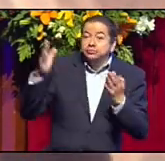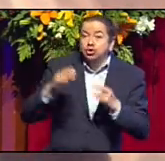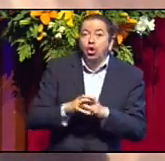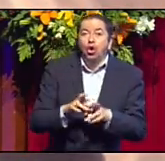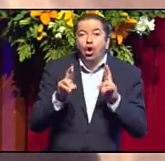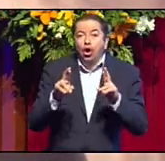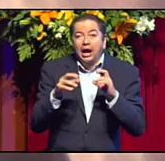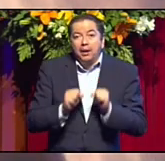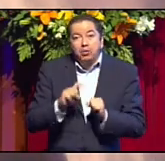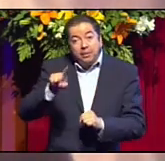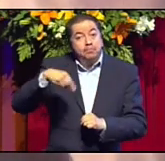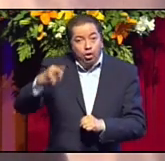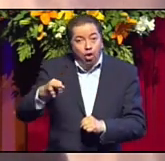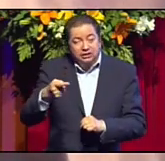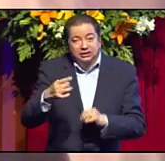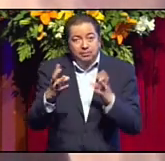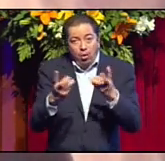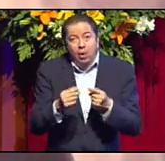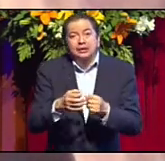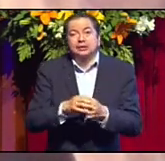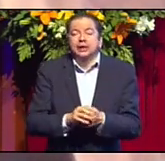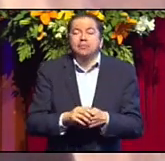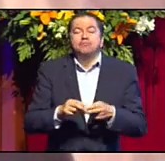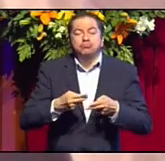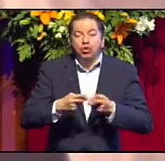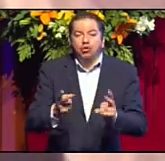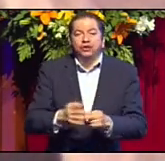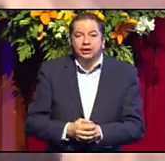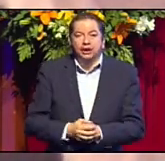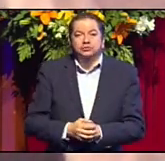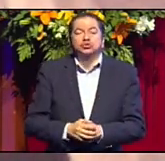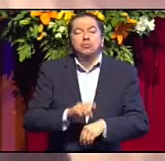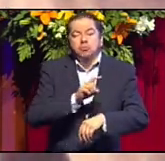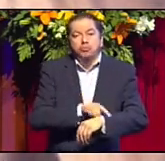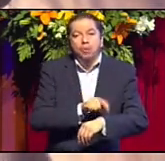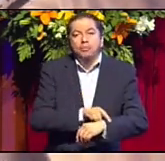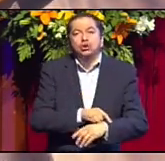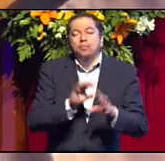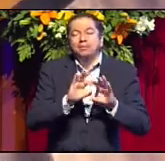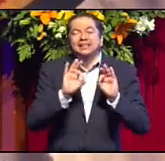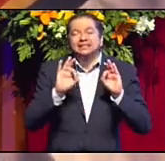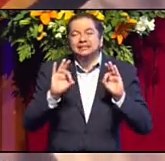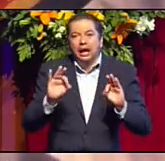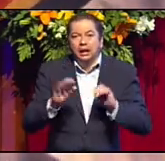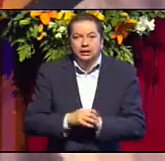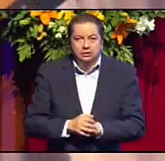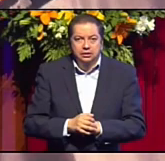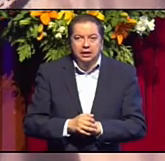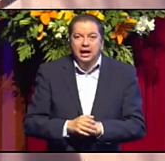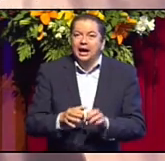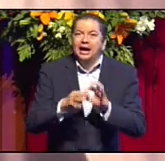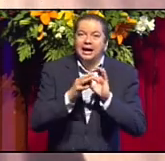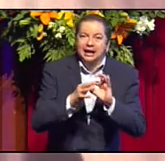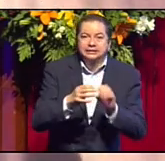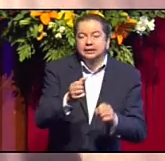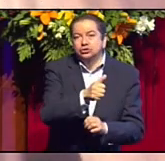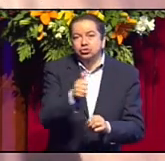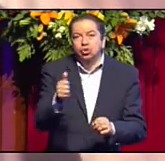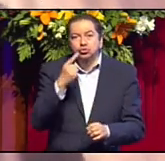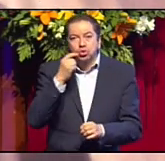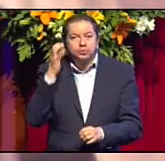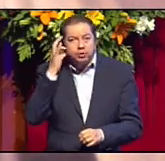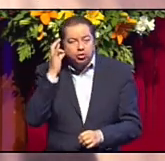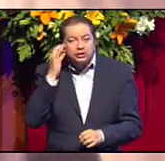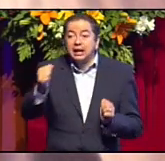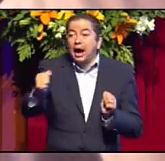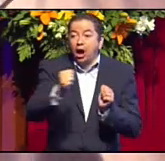próxima cuenta pública. La verdad es que es un momento especial. Darle las gracias a todos y a todas quienes nos acompañan en